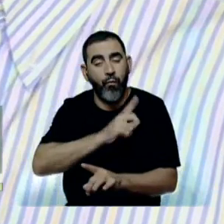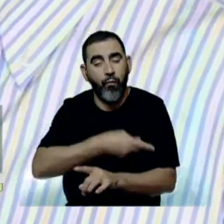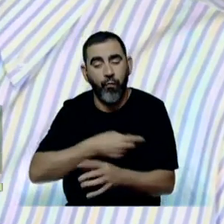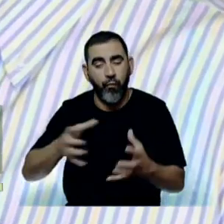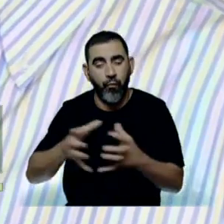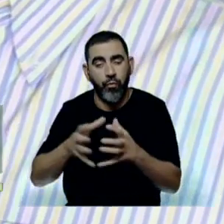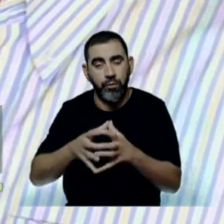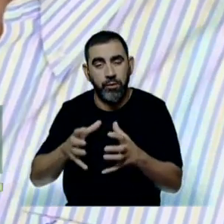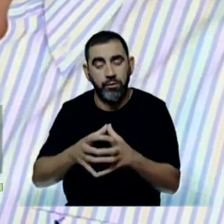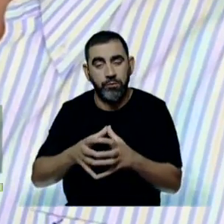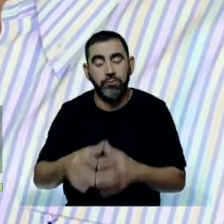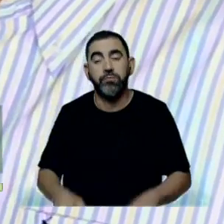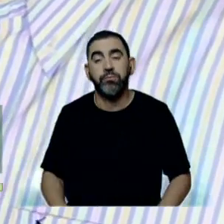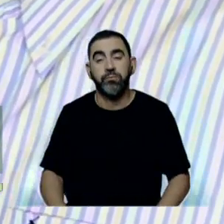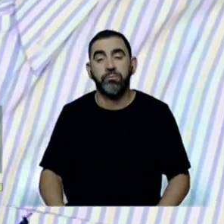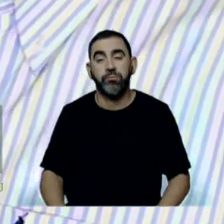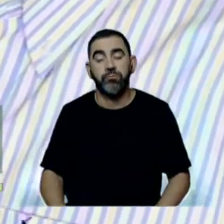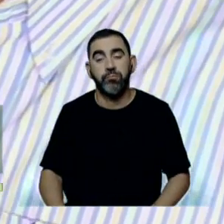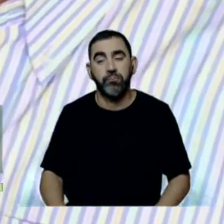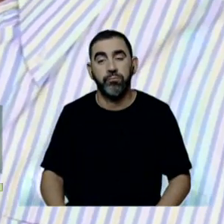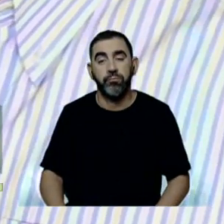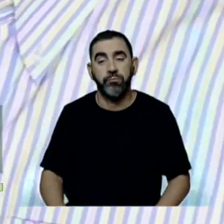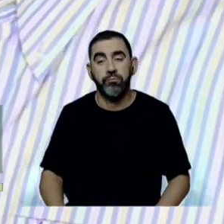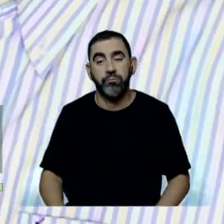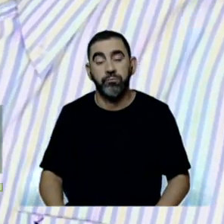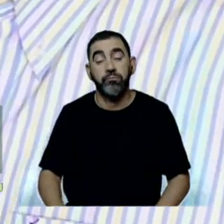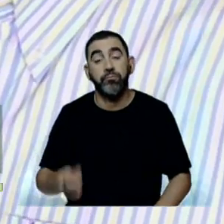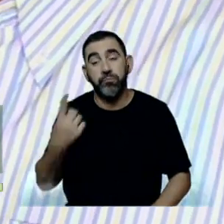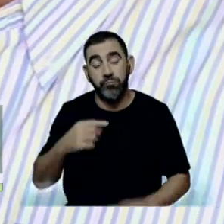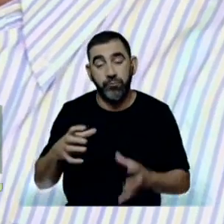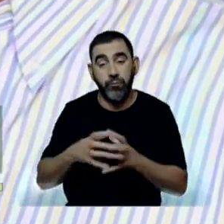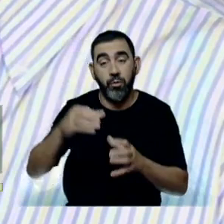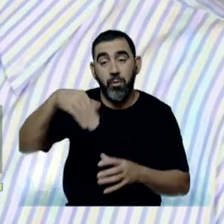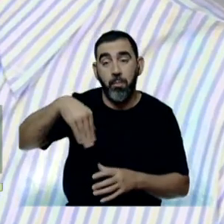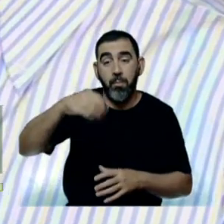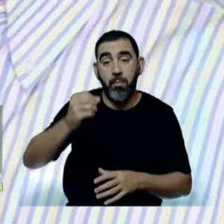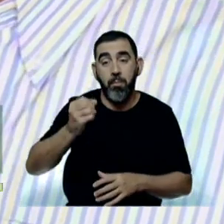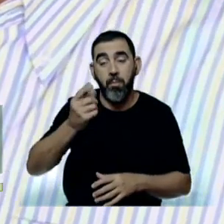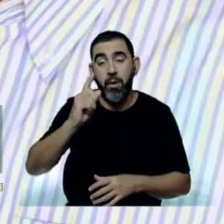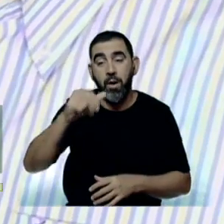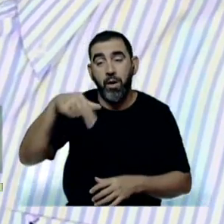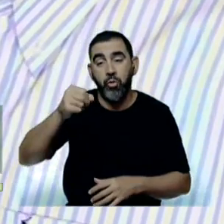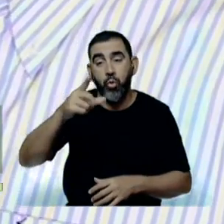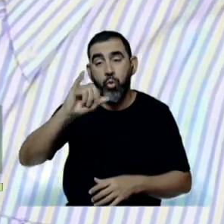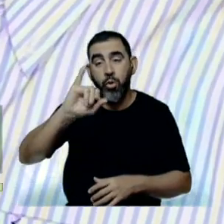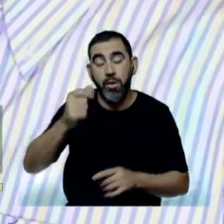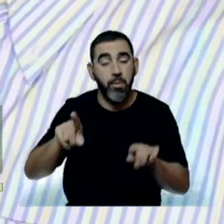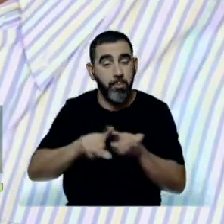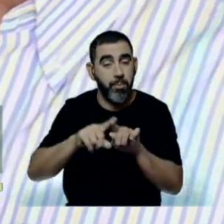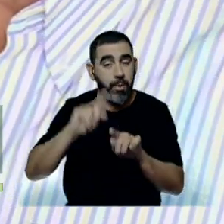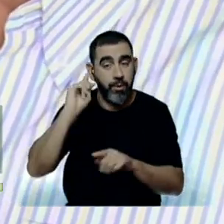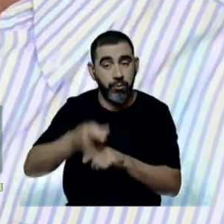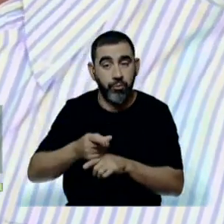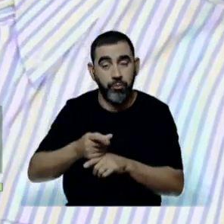de convocatoria. Por lo tanto, conjuntamente con Magnolia, que tomó la misma decisión, y con Frente